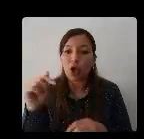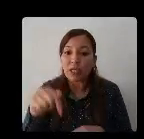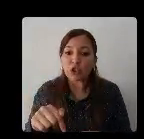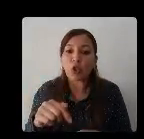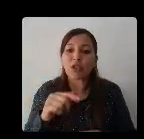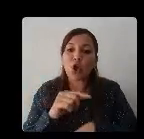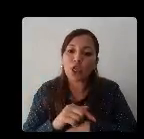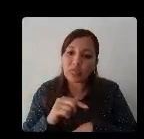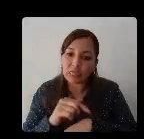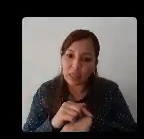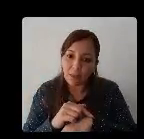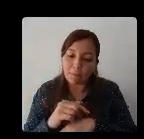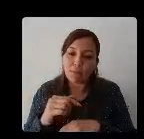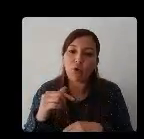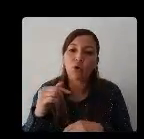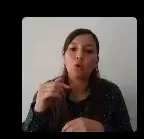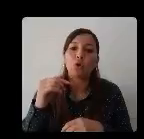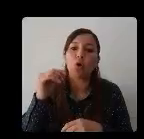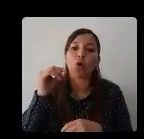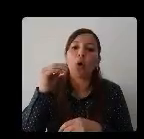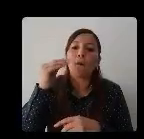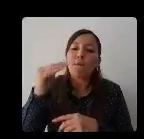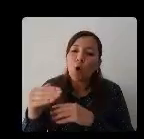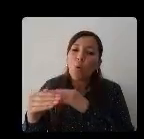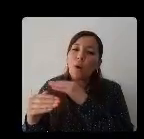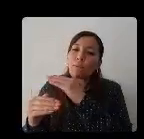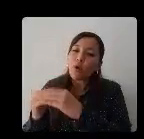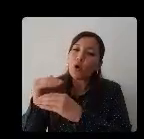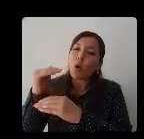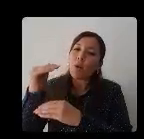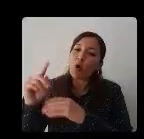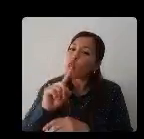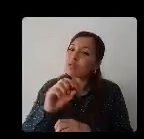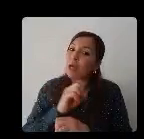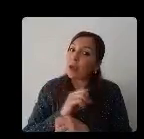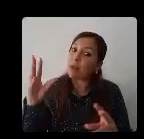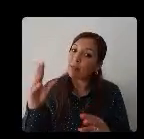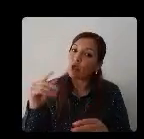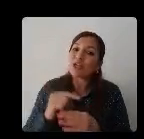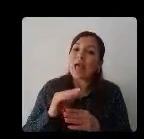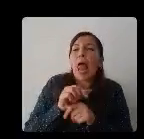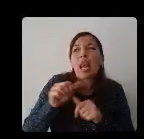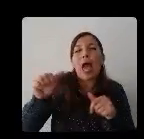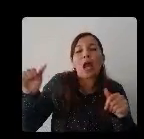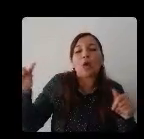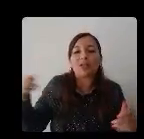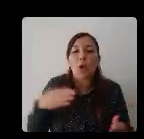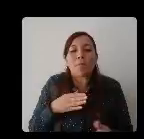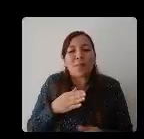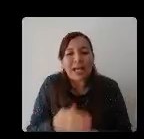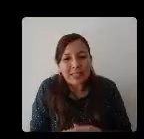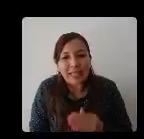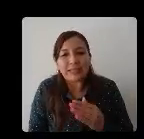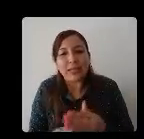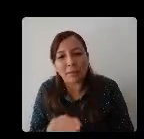vamos a reactivar algunas actividades que no estábamos haciendo, pero ahora ya con la gente quiere ver más actividades,